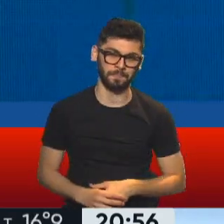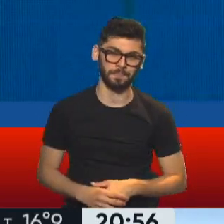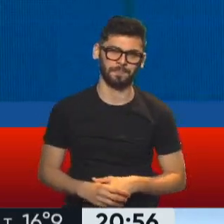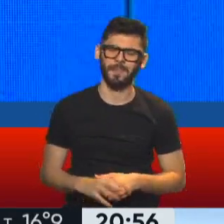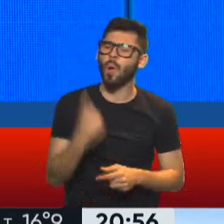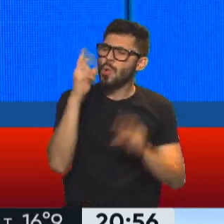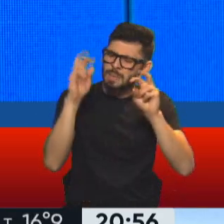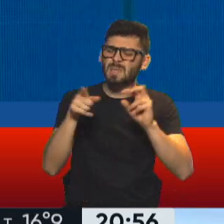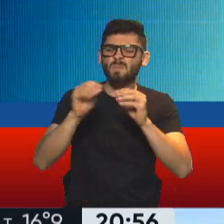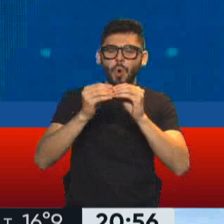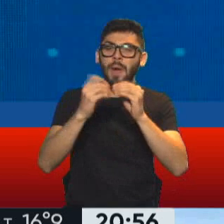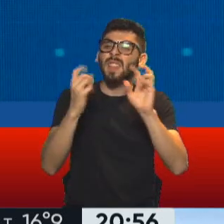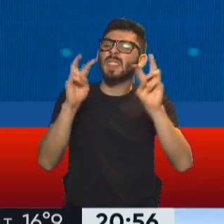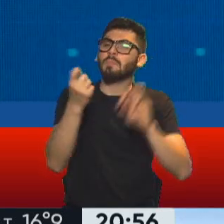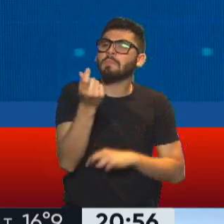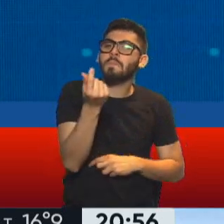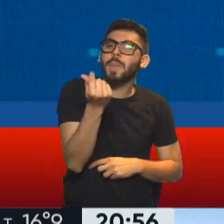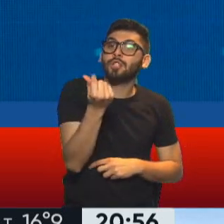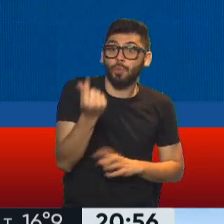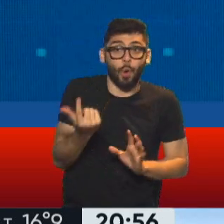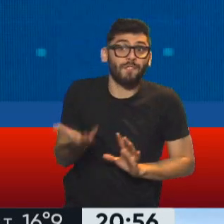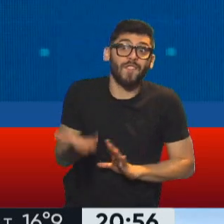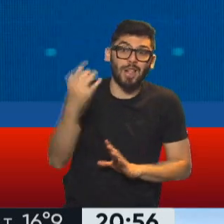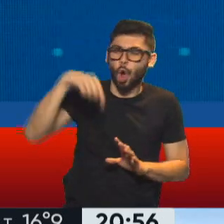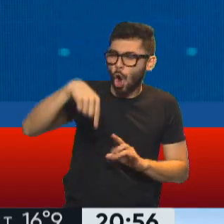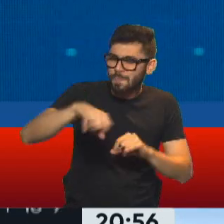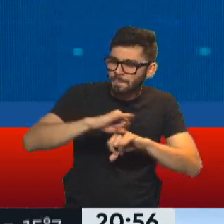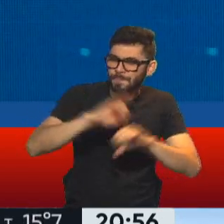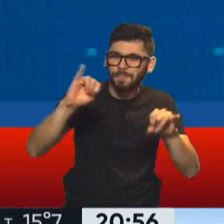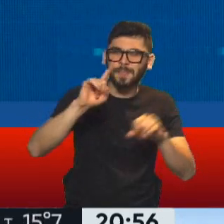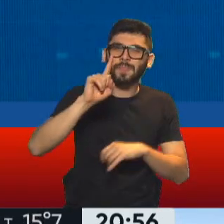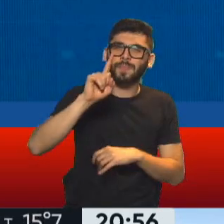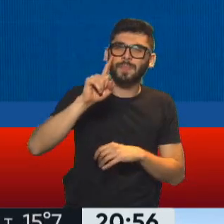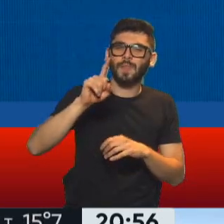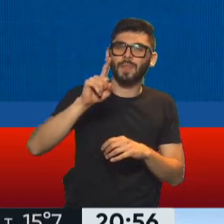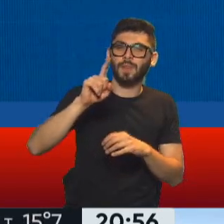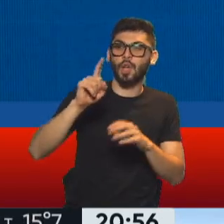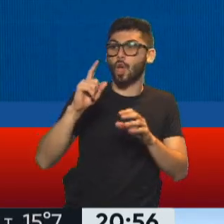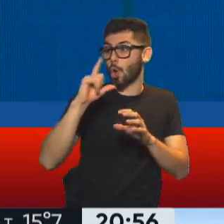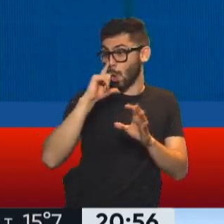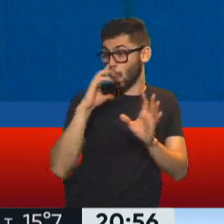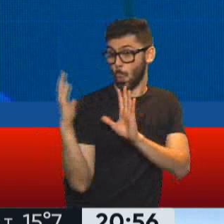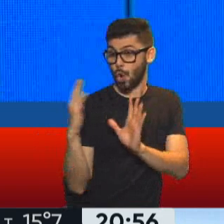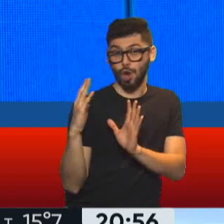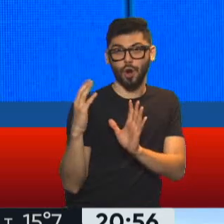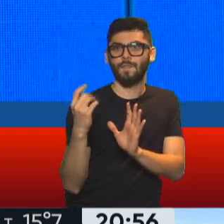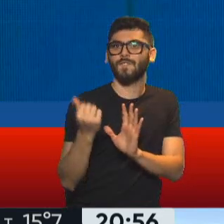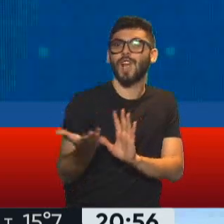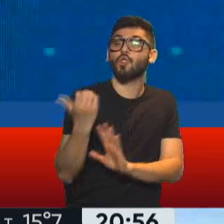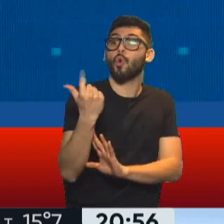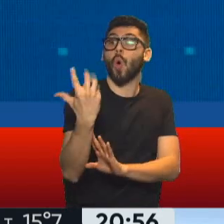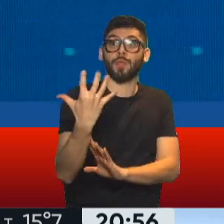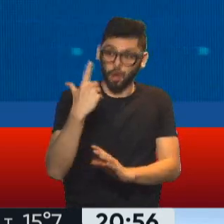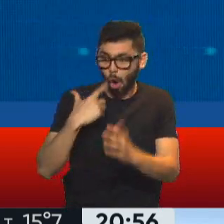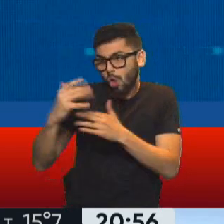gran problema, que es el tema de los precios, es el tema de la inflación. Hoy conocimos lo que fue la inflación para el mes de julio. Y en la construcción no es ajena a